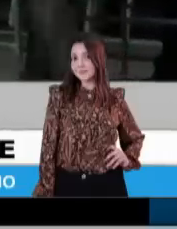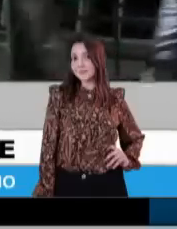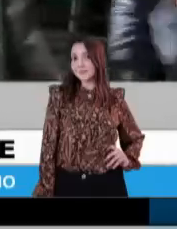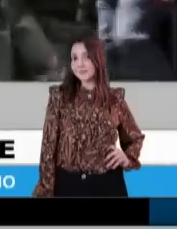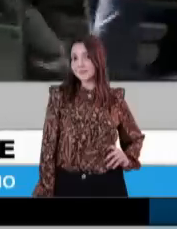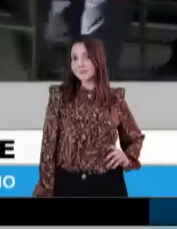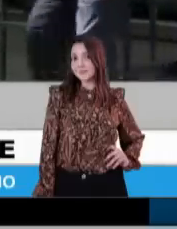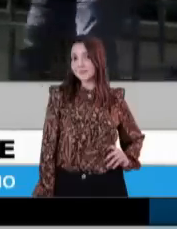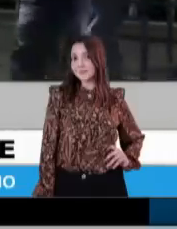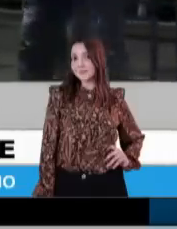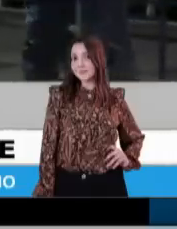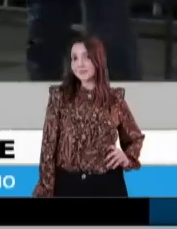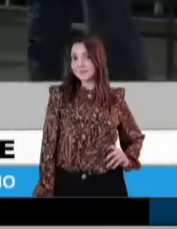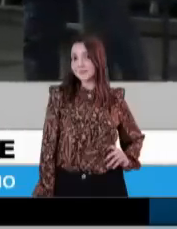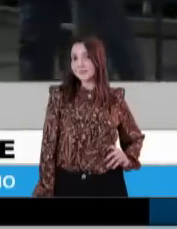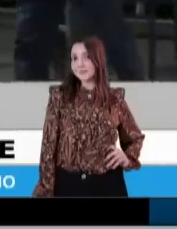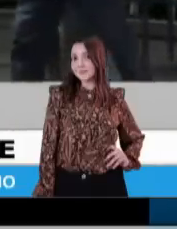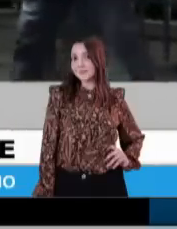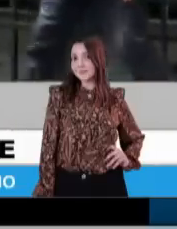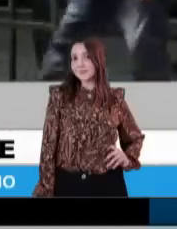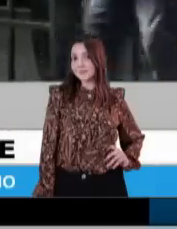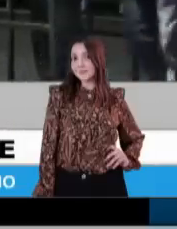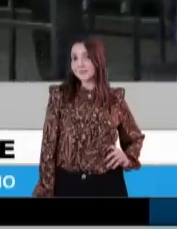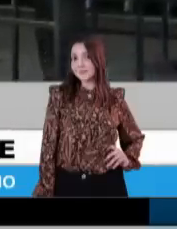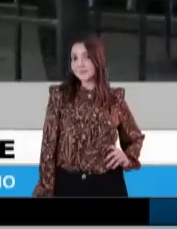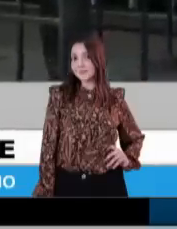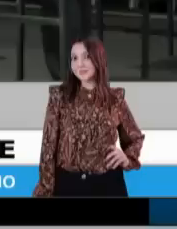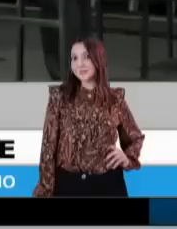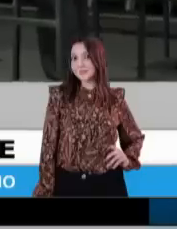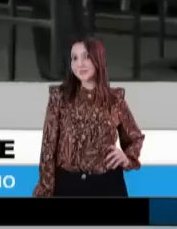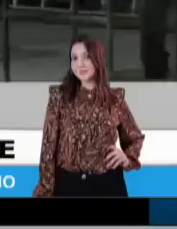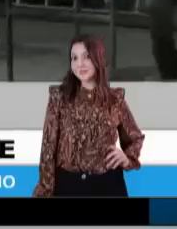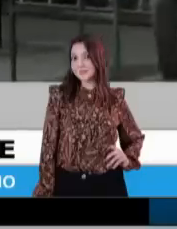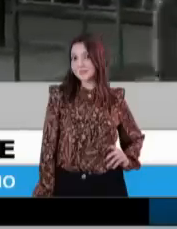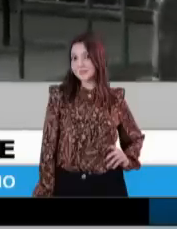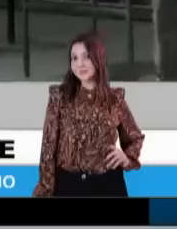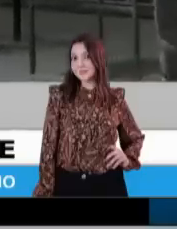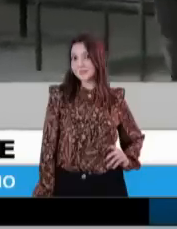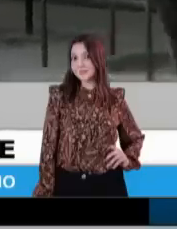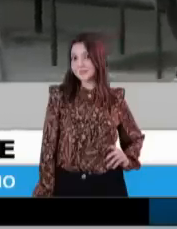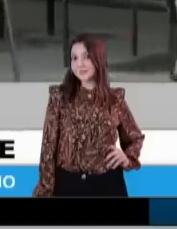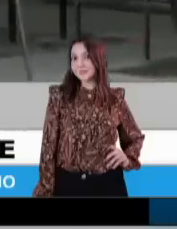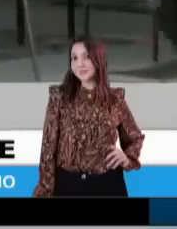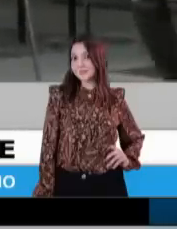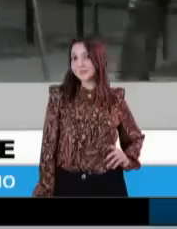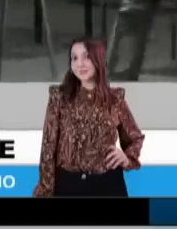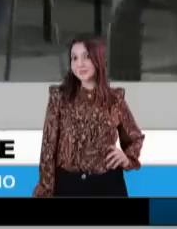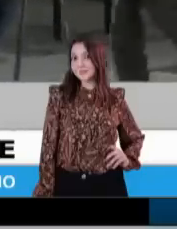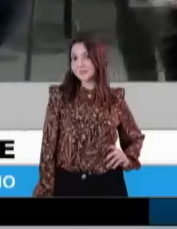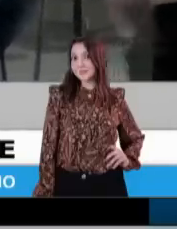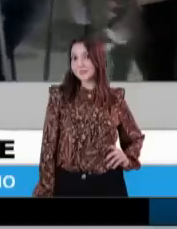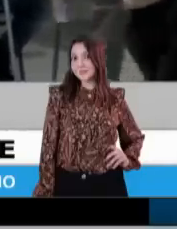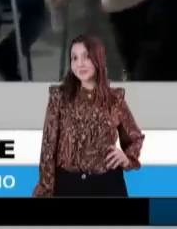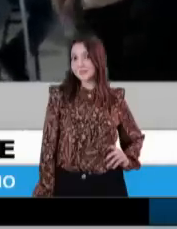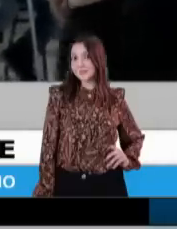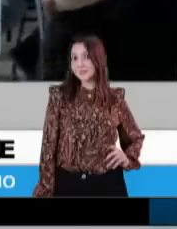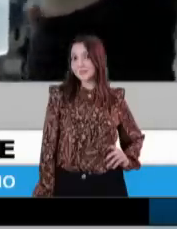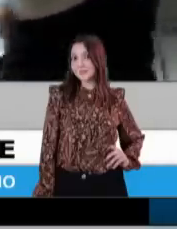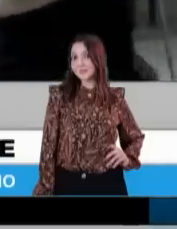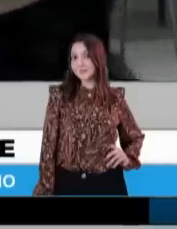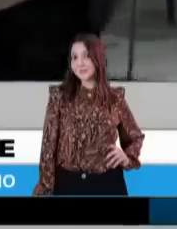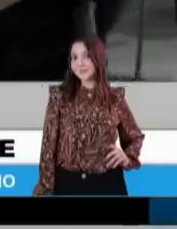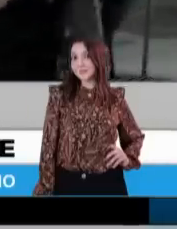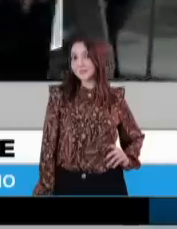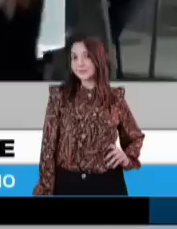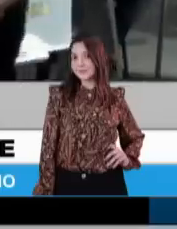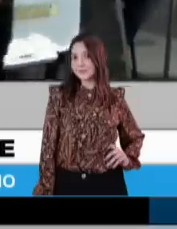Pero ahí él dice que en el sistema político hay un problema. Reformar el sistema político regulando a los partidos y